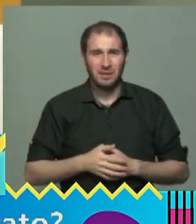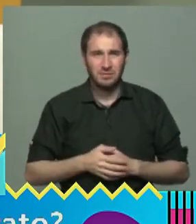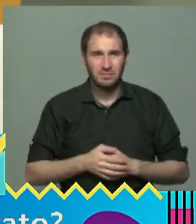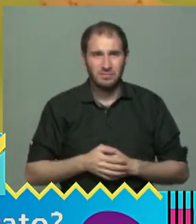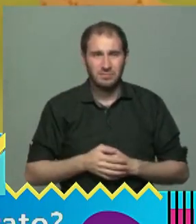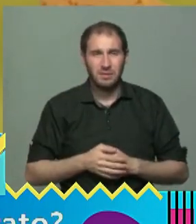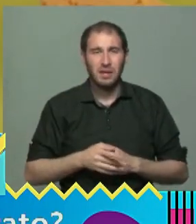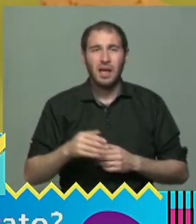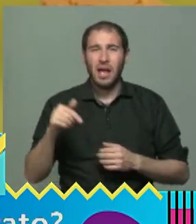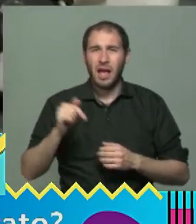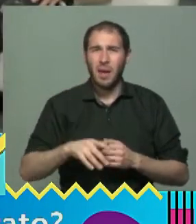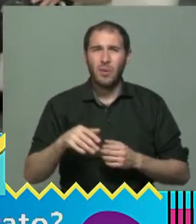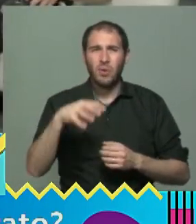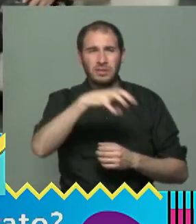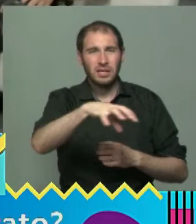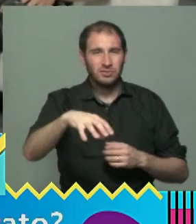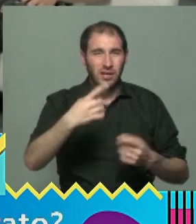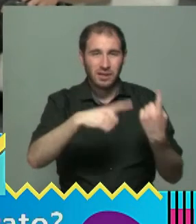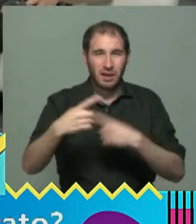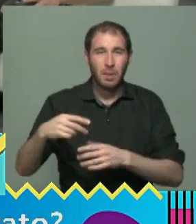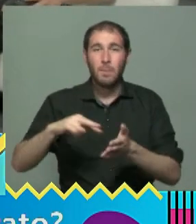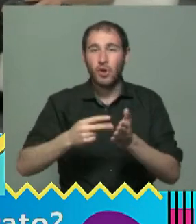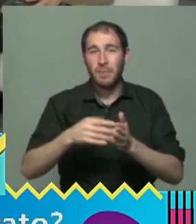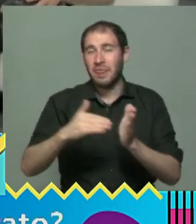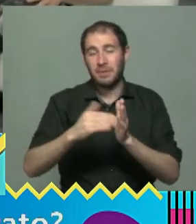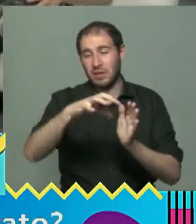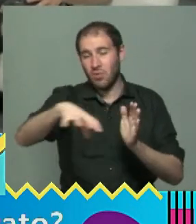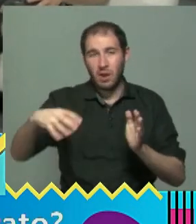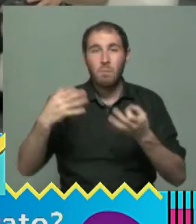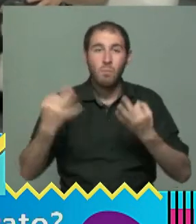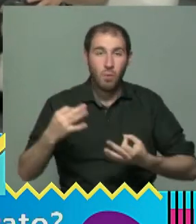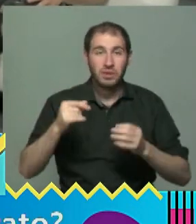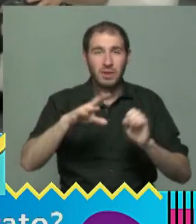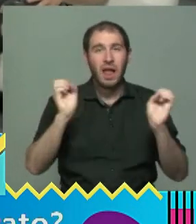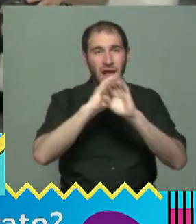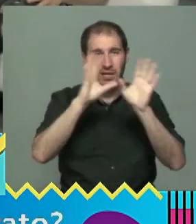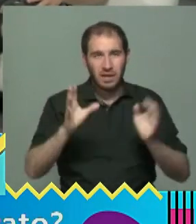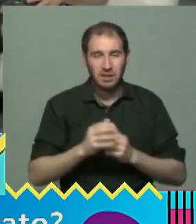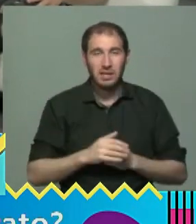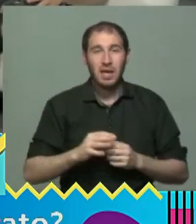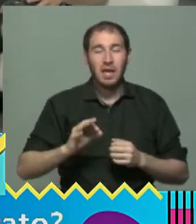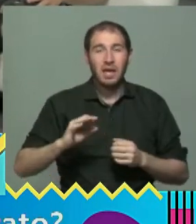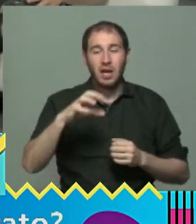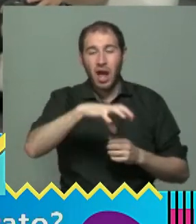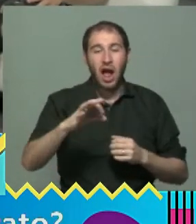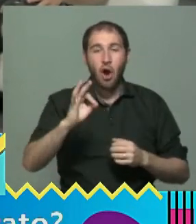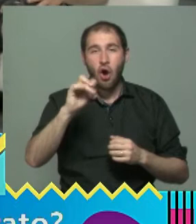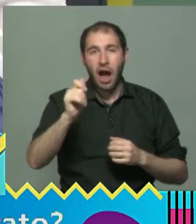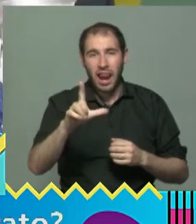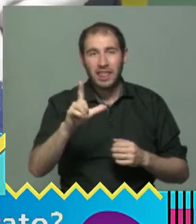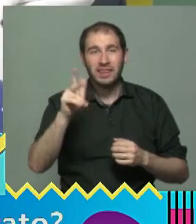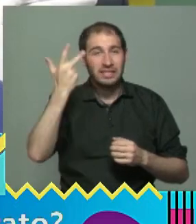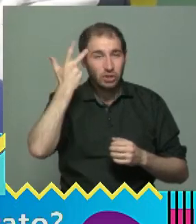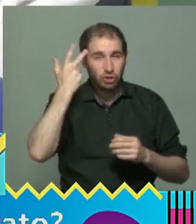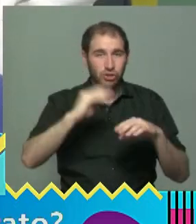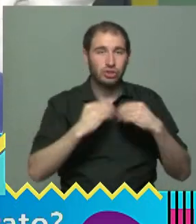La denuncia de poder, la problemática según territorio. Por eso está bueno también como aclarar, digo que hay 18 ALES que intervienen en